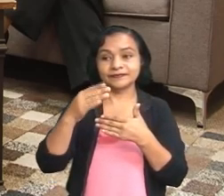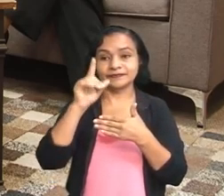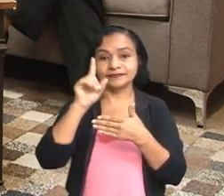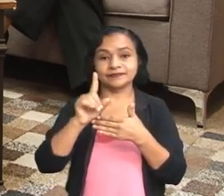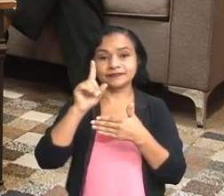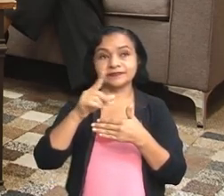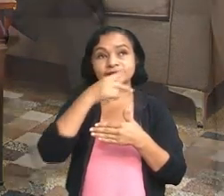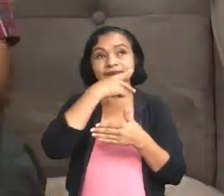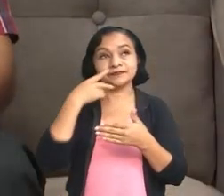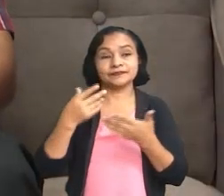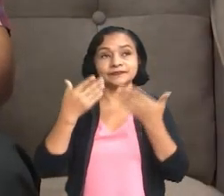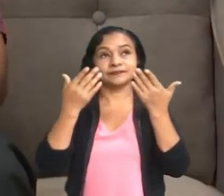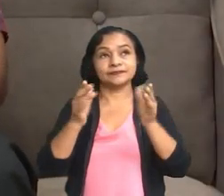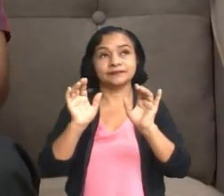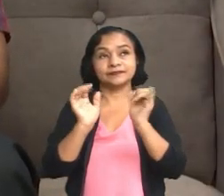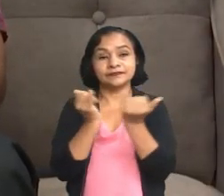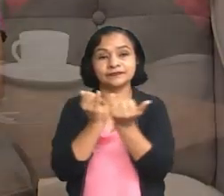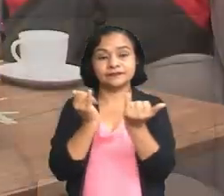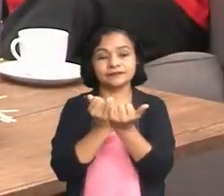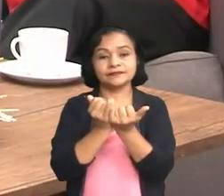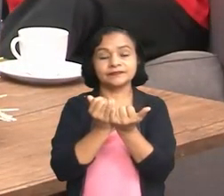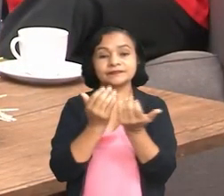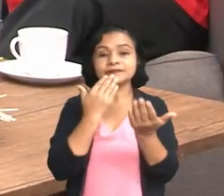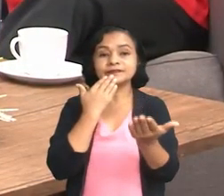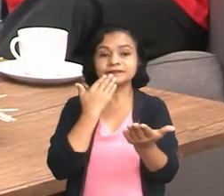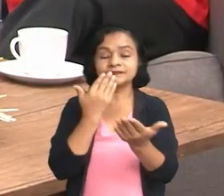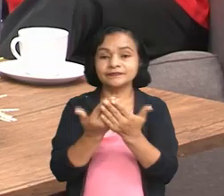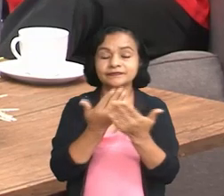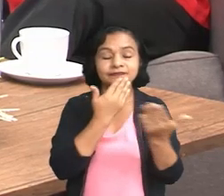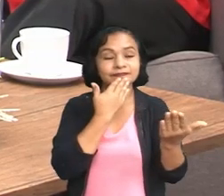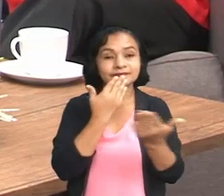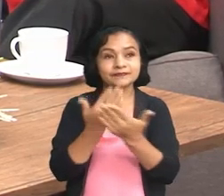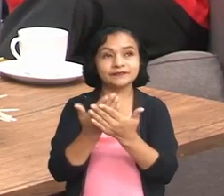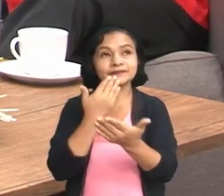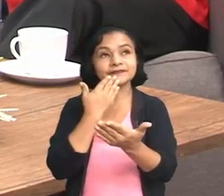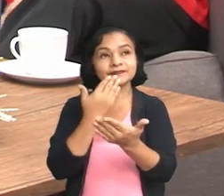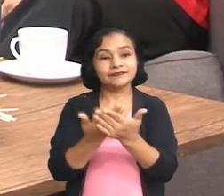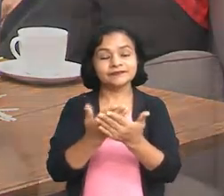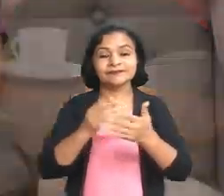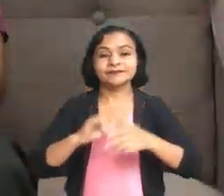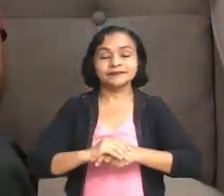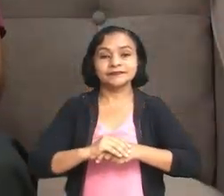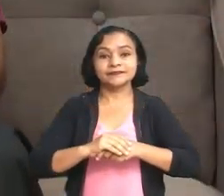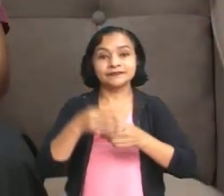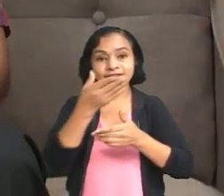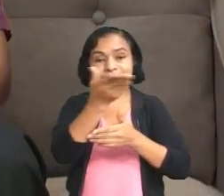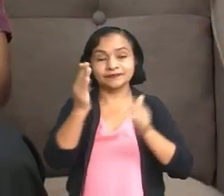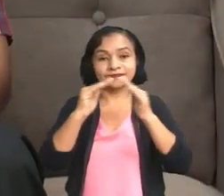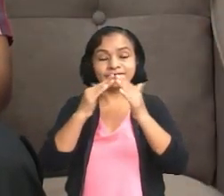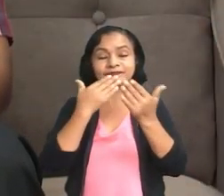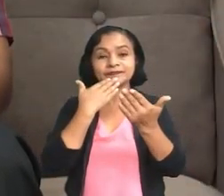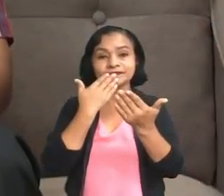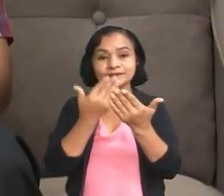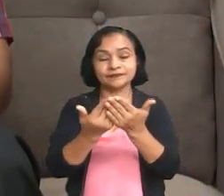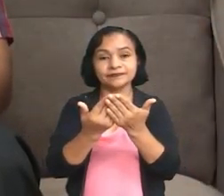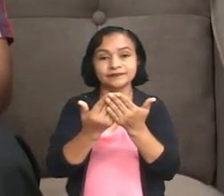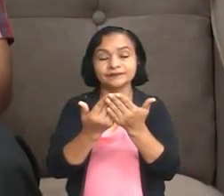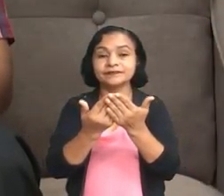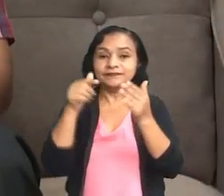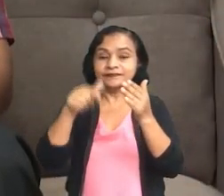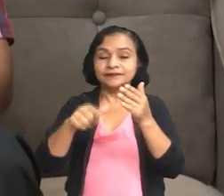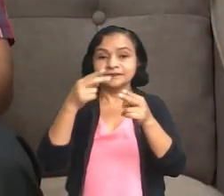junio, Día de la Niñez Nicaragüense. Les agradecemos a ambas su espacio y su compañía. A usted que está en su hogar, muchísimas gracias por habernos